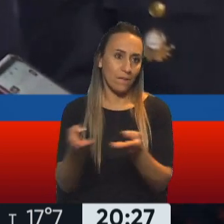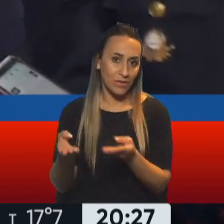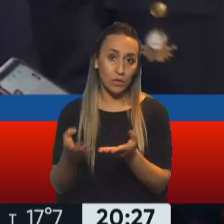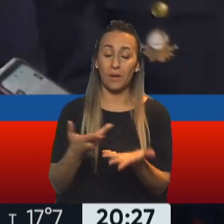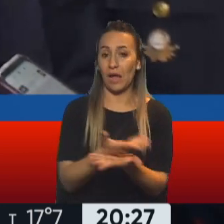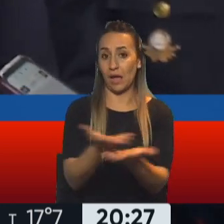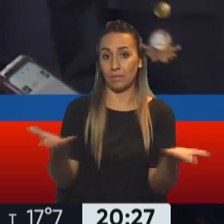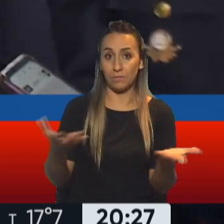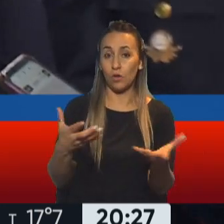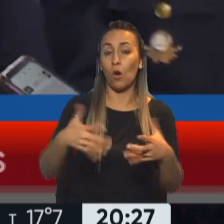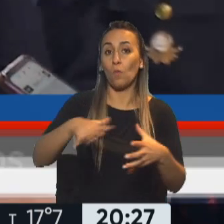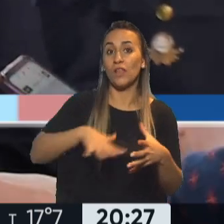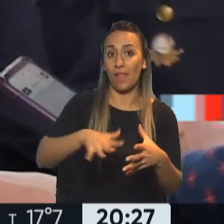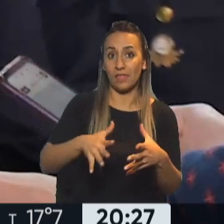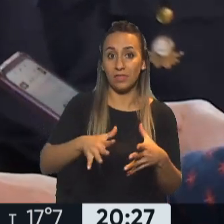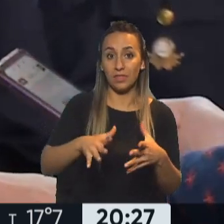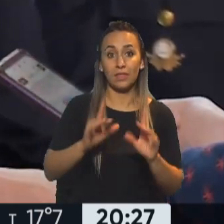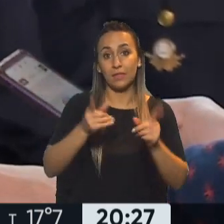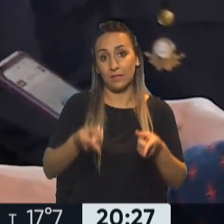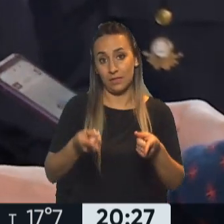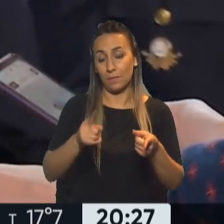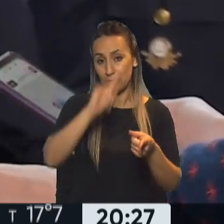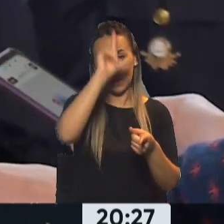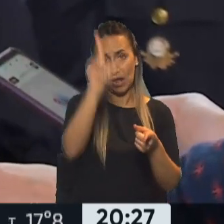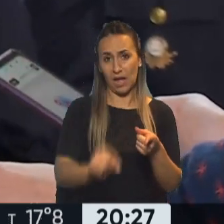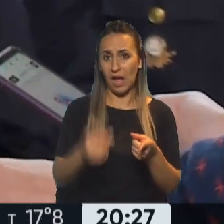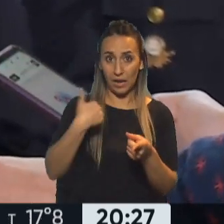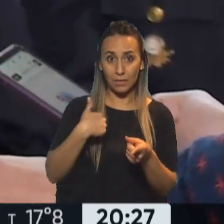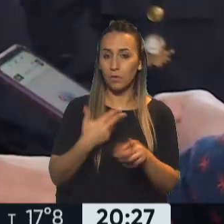de Tapalqué, pero además de nuestra nación, porque esto no existía en la Argentina.